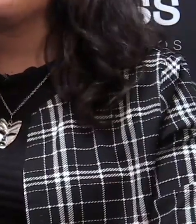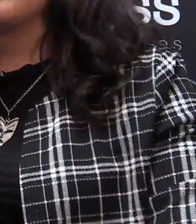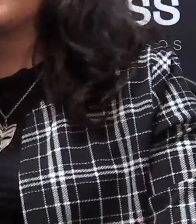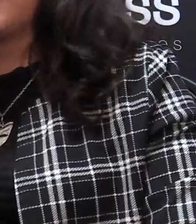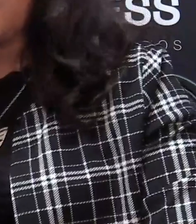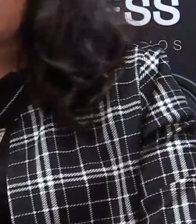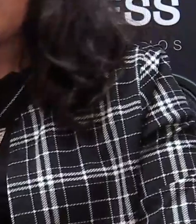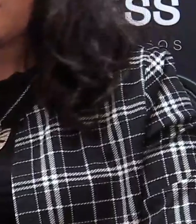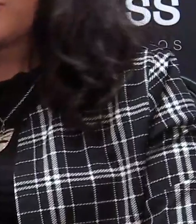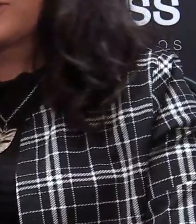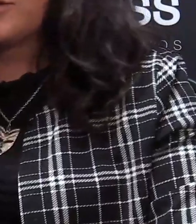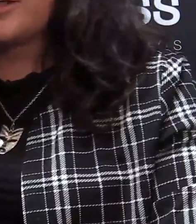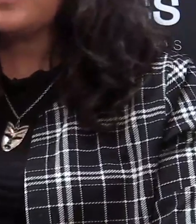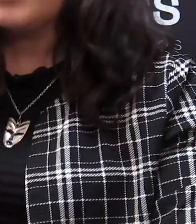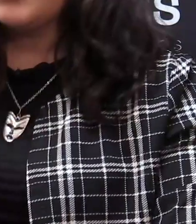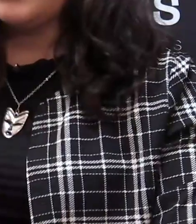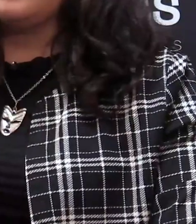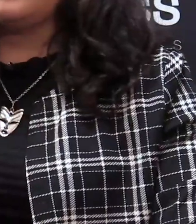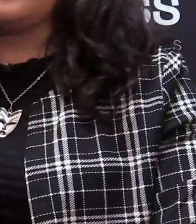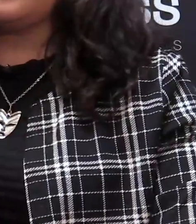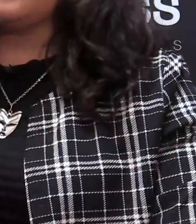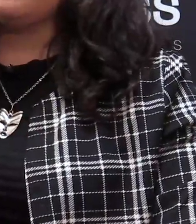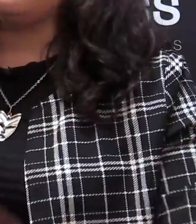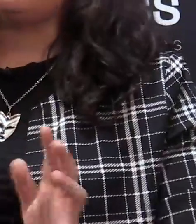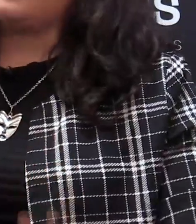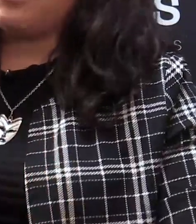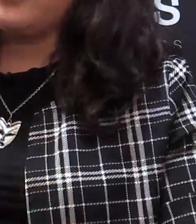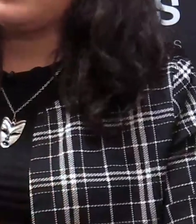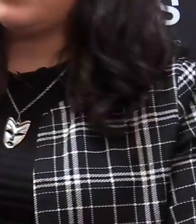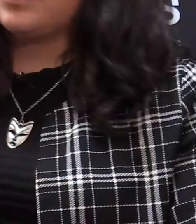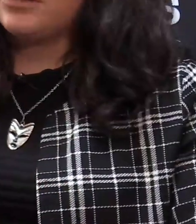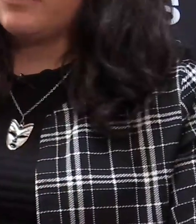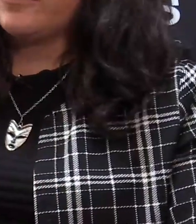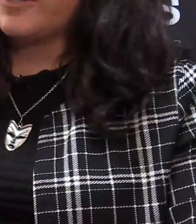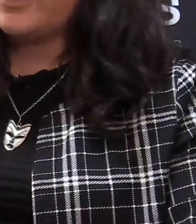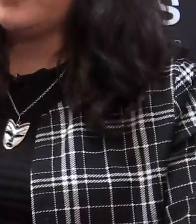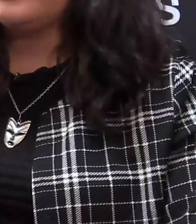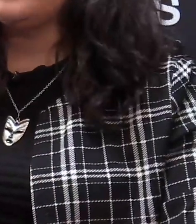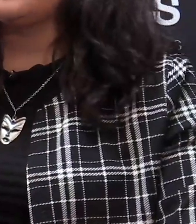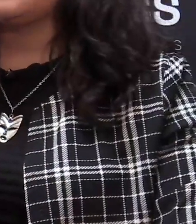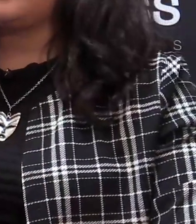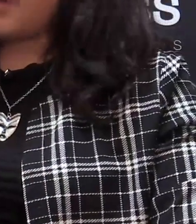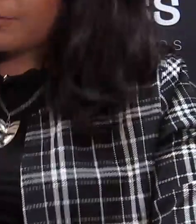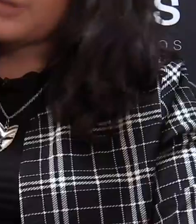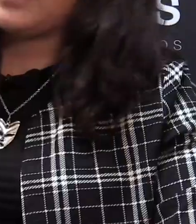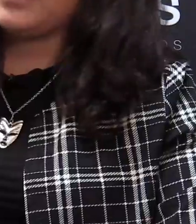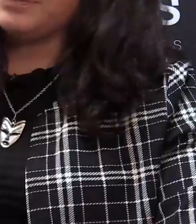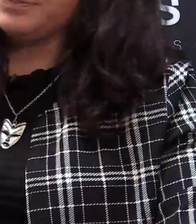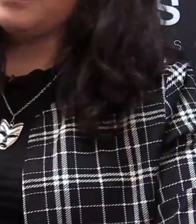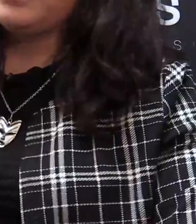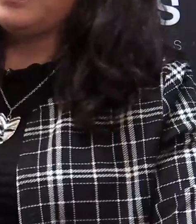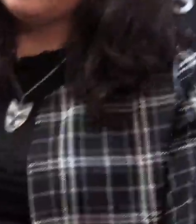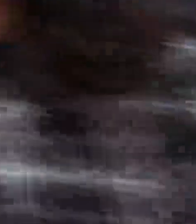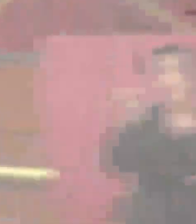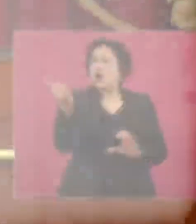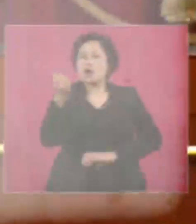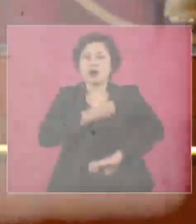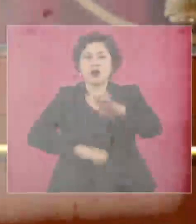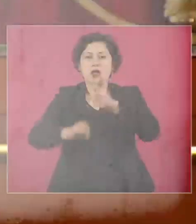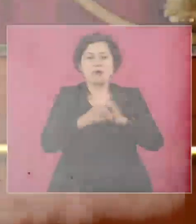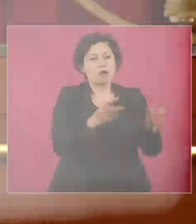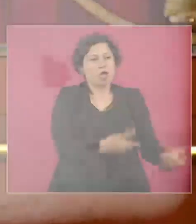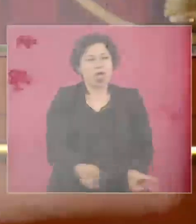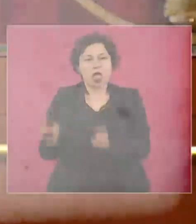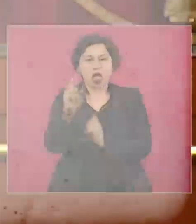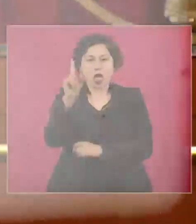de la comercialización de vapeadores. Y bueno, después del 5 de febrero la presentó.